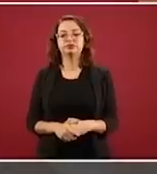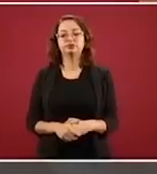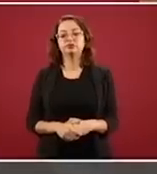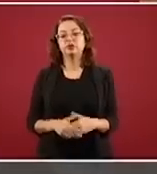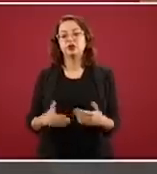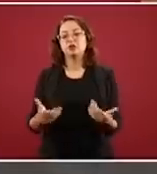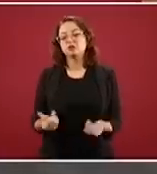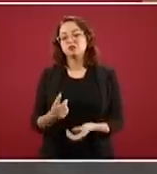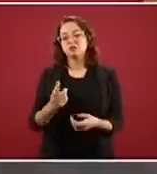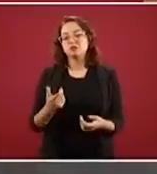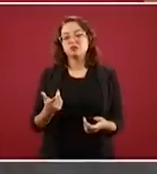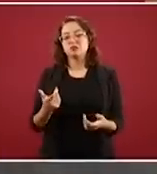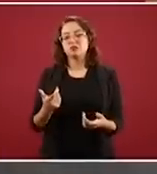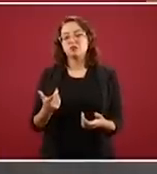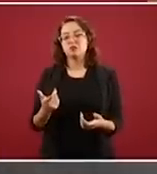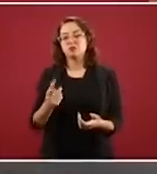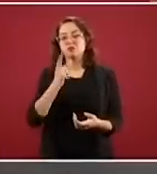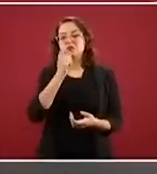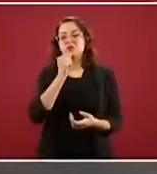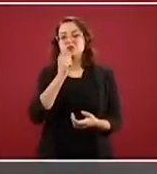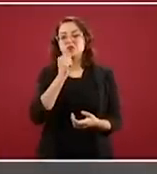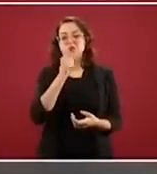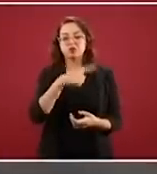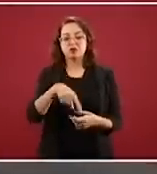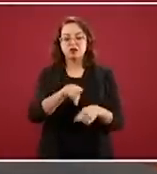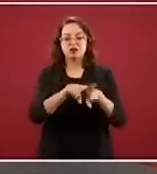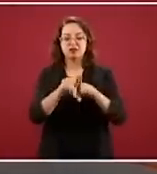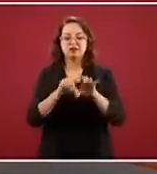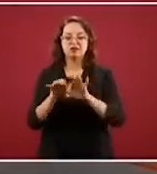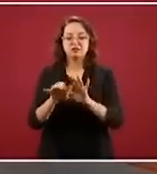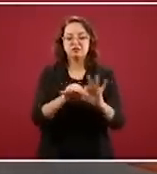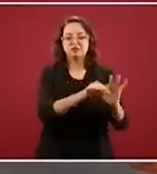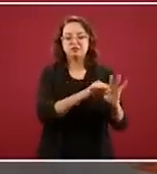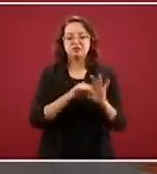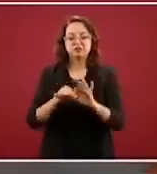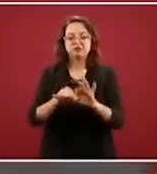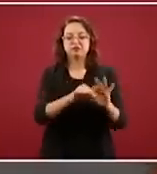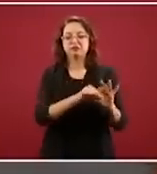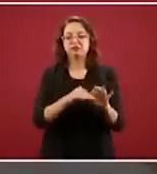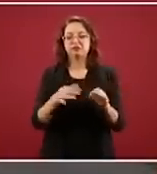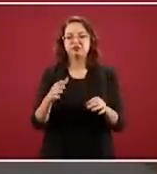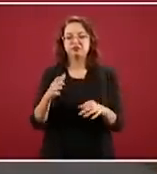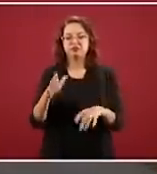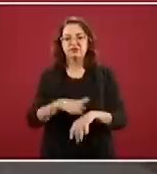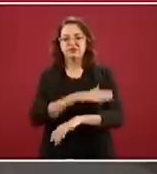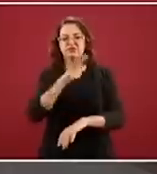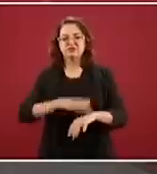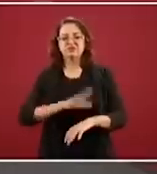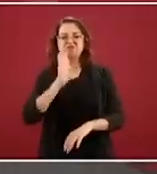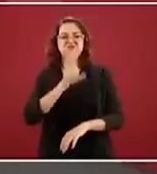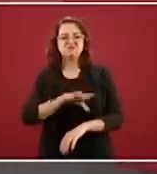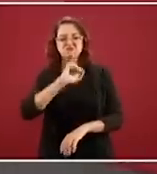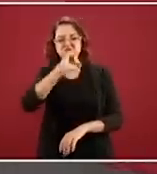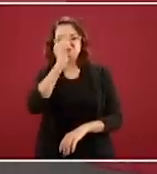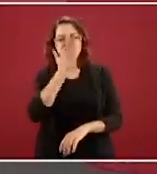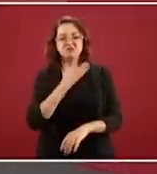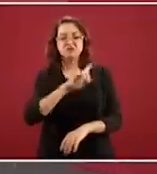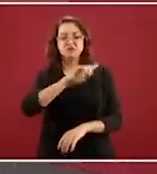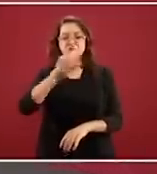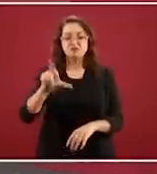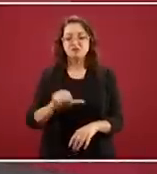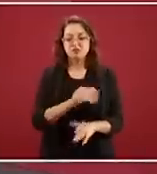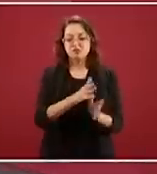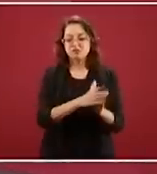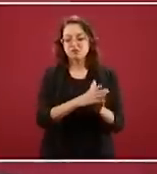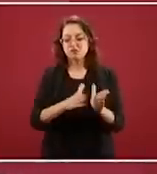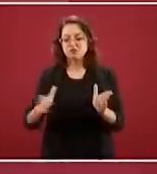calificada, con la llamada hermandad, y luego hubo un tiempo